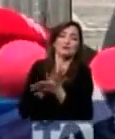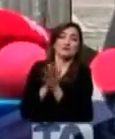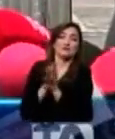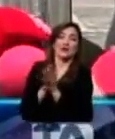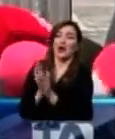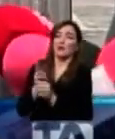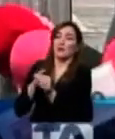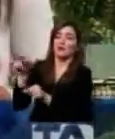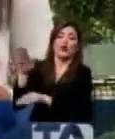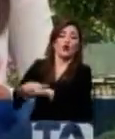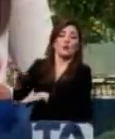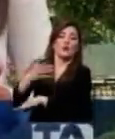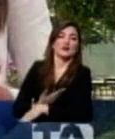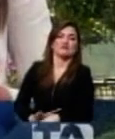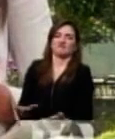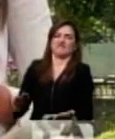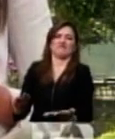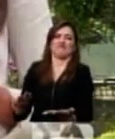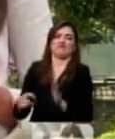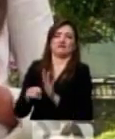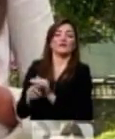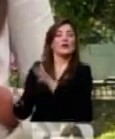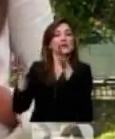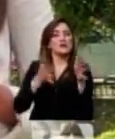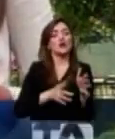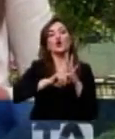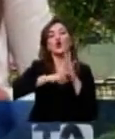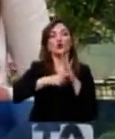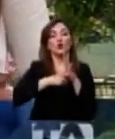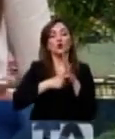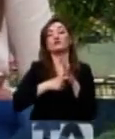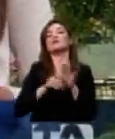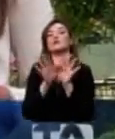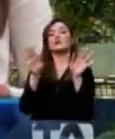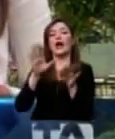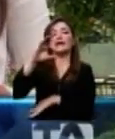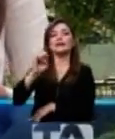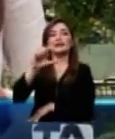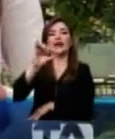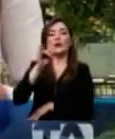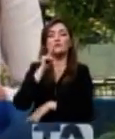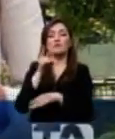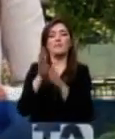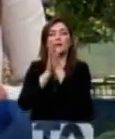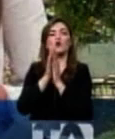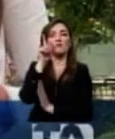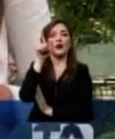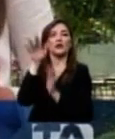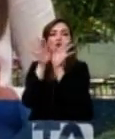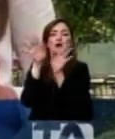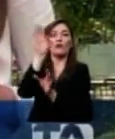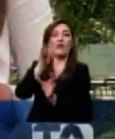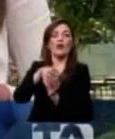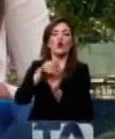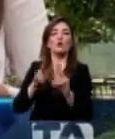de involucrar me parece una cosa bárbara el 1 de marzo pasado el contralor general subrogante pablos el y le pidió fiscal general que se incluya al